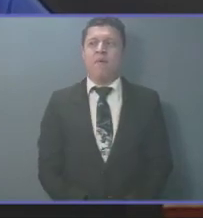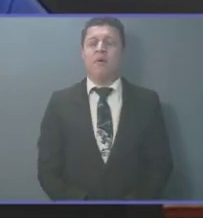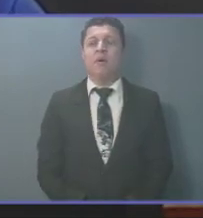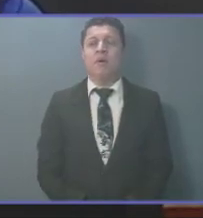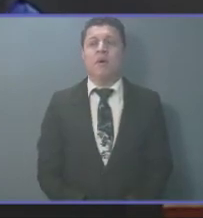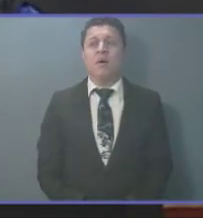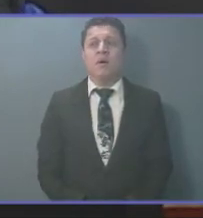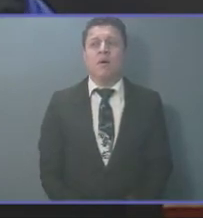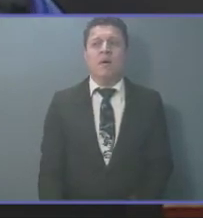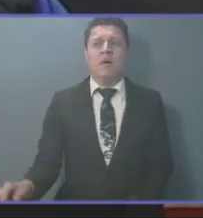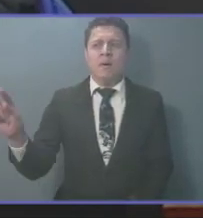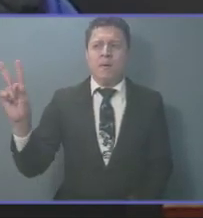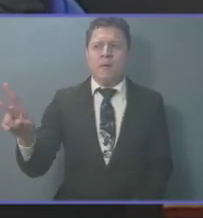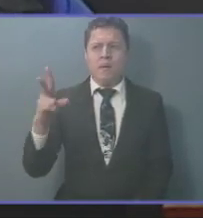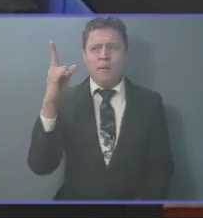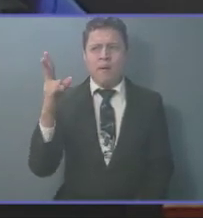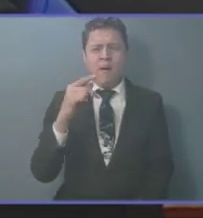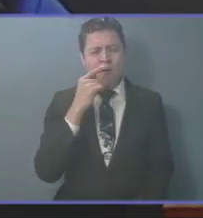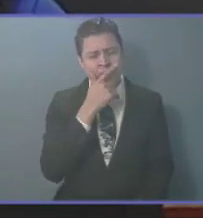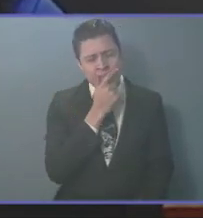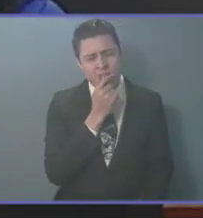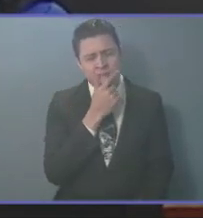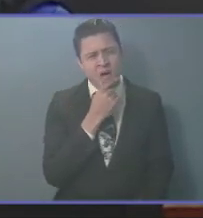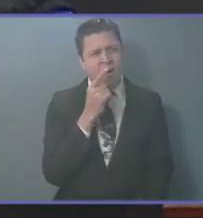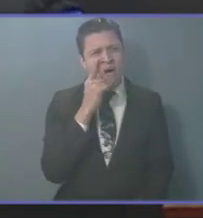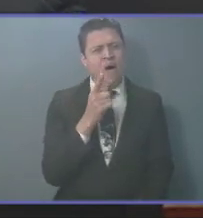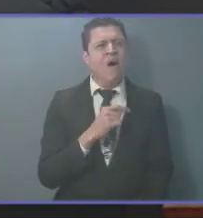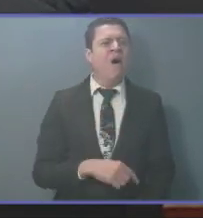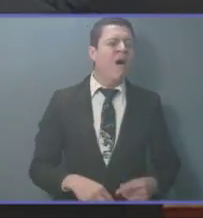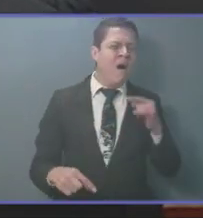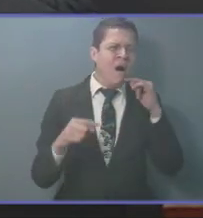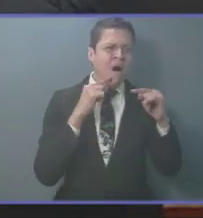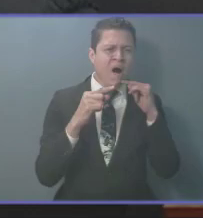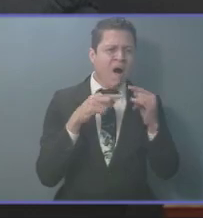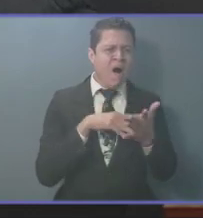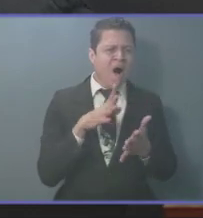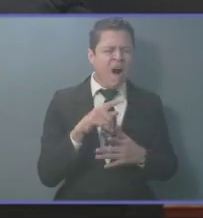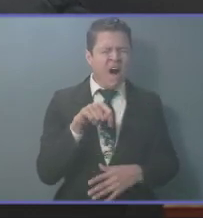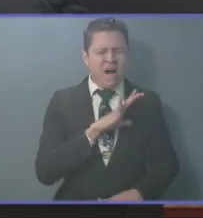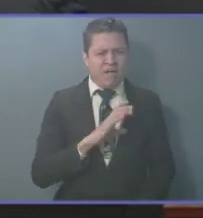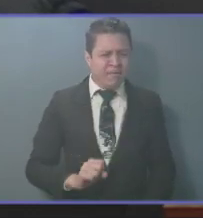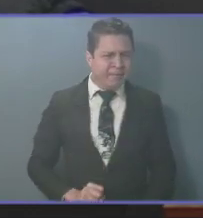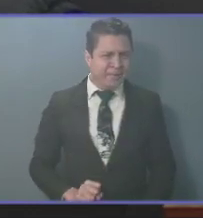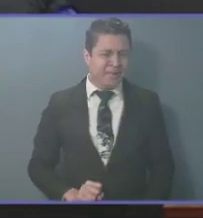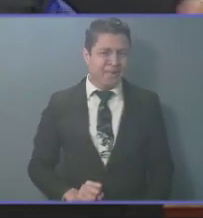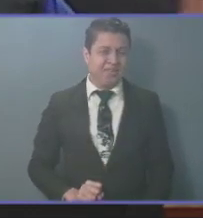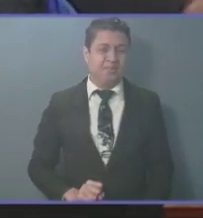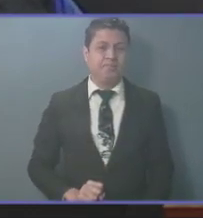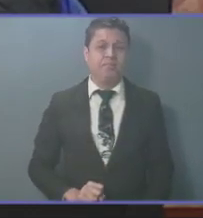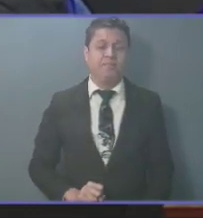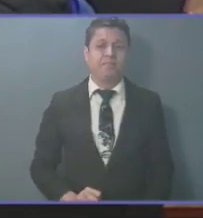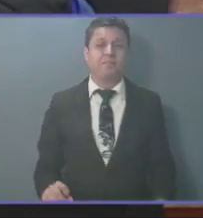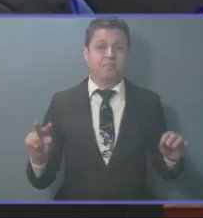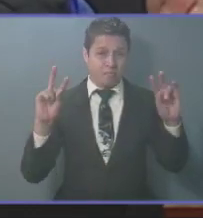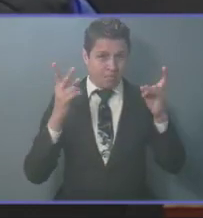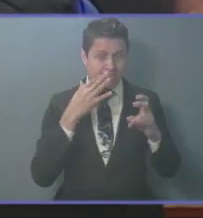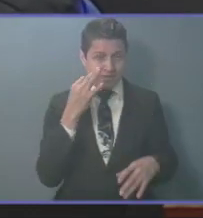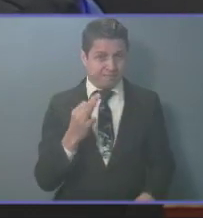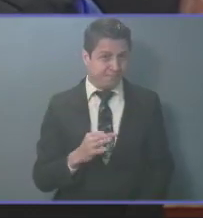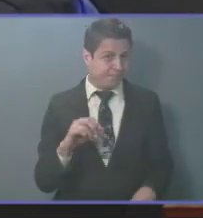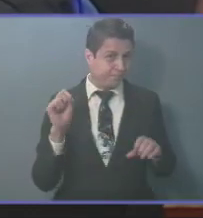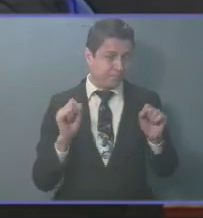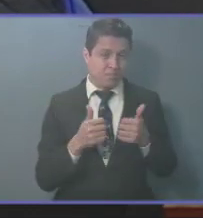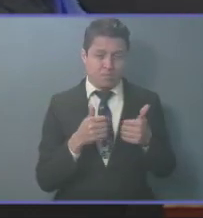Lo segundo, miren, la democracia en El Salvador no es una excepción. La democracia en El Salvador no